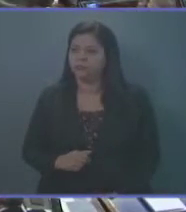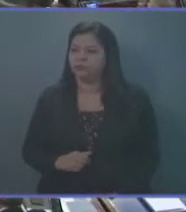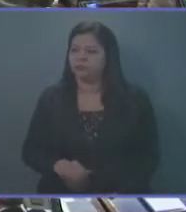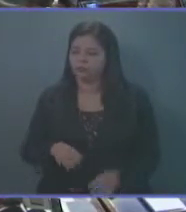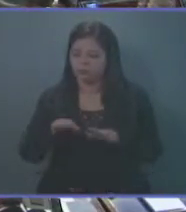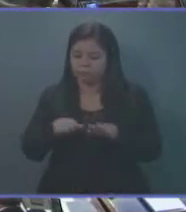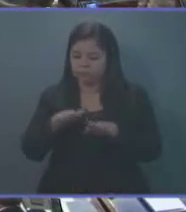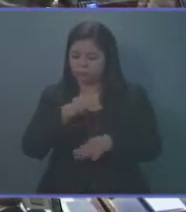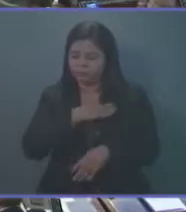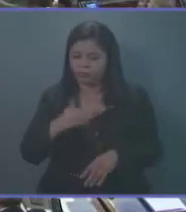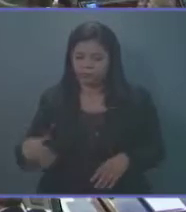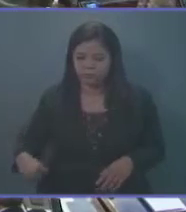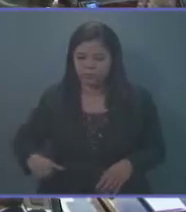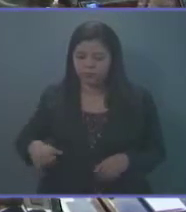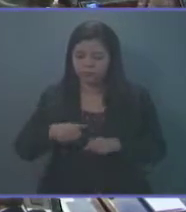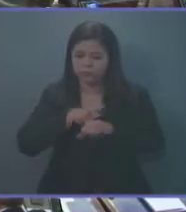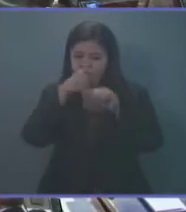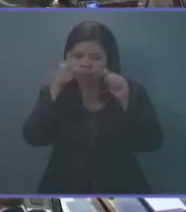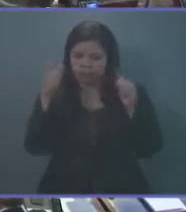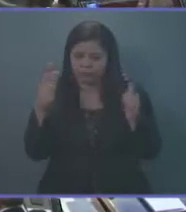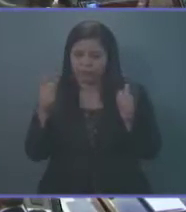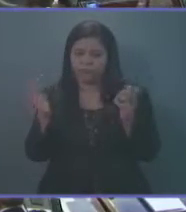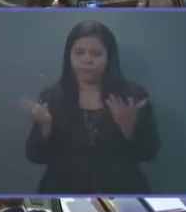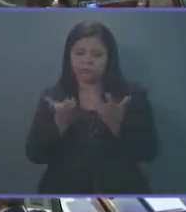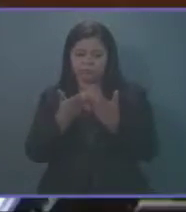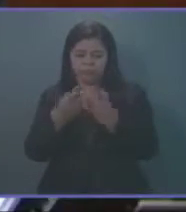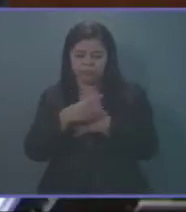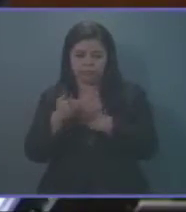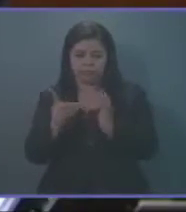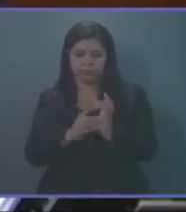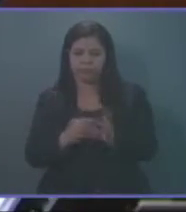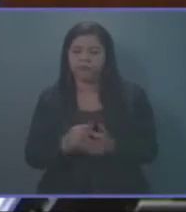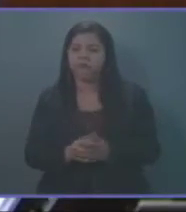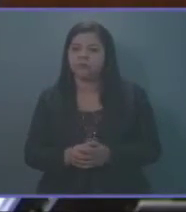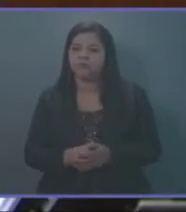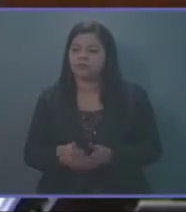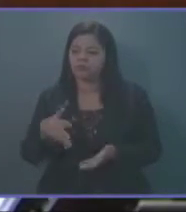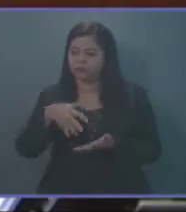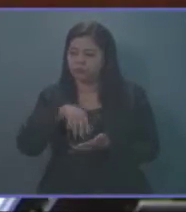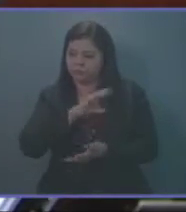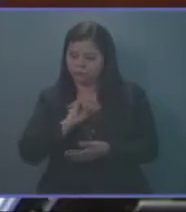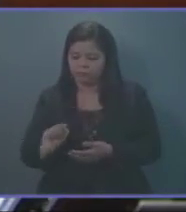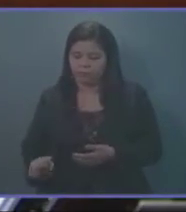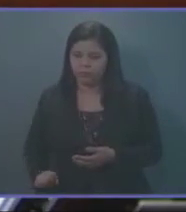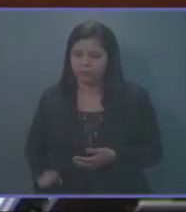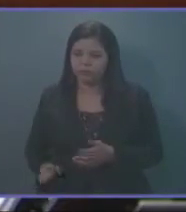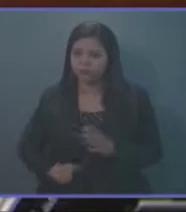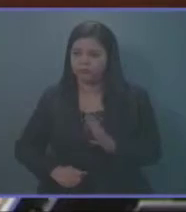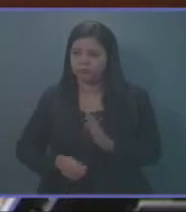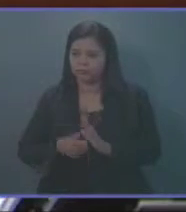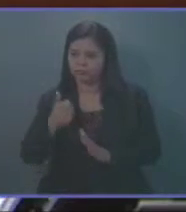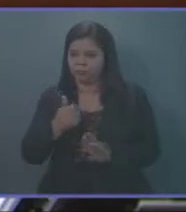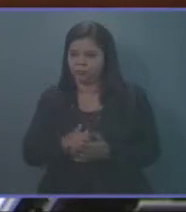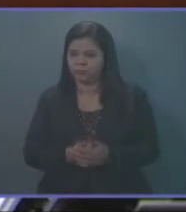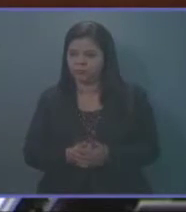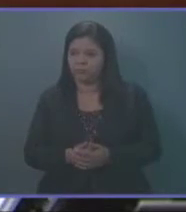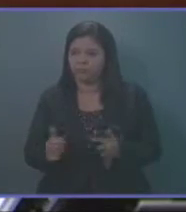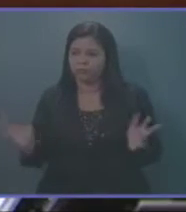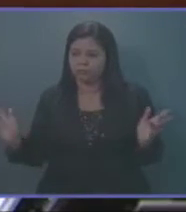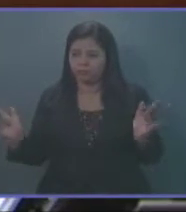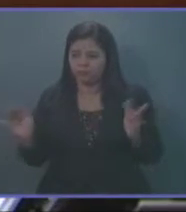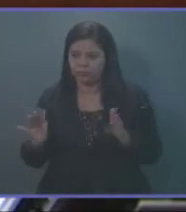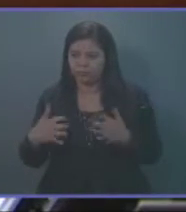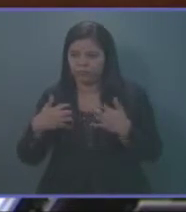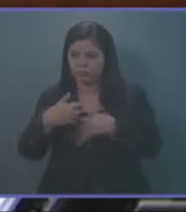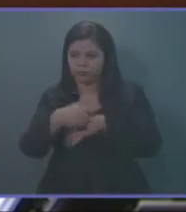el presidente buenos días colegas diputados y diputadas pueblo salvadoreño que le da seguimiento al desarrollo de esta sesión plenaria